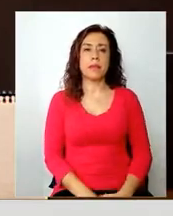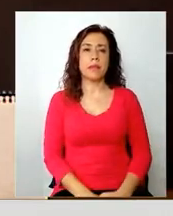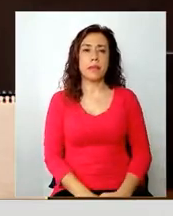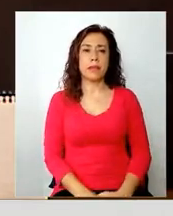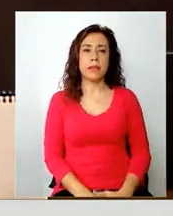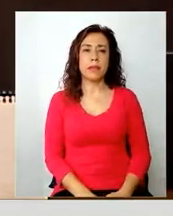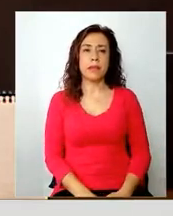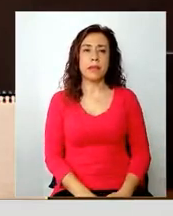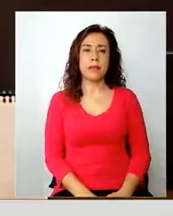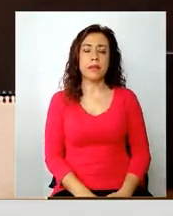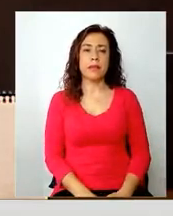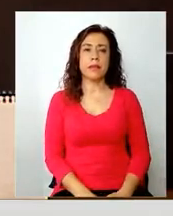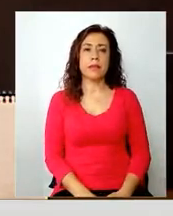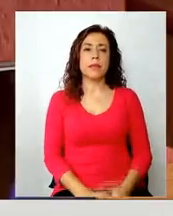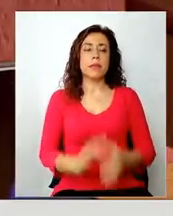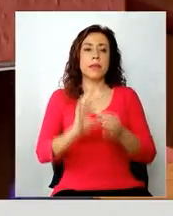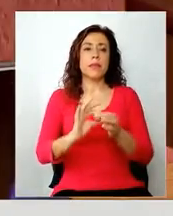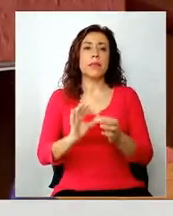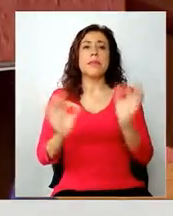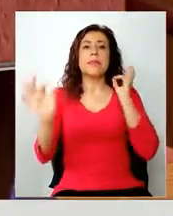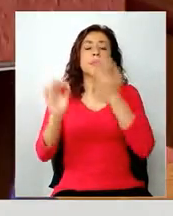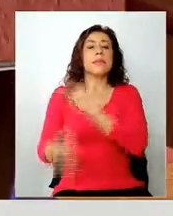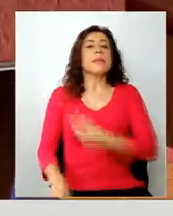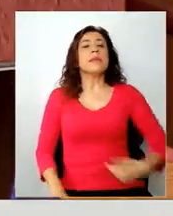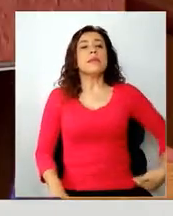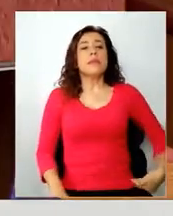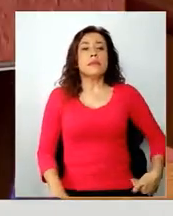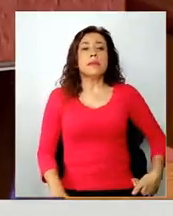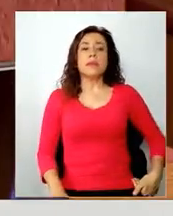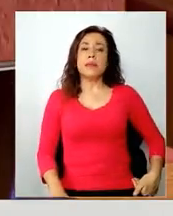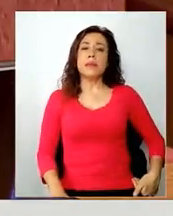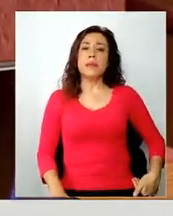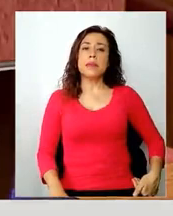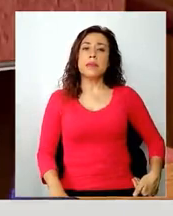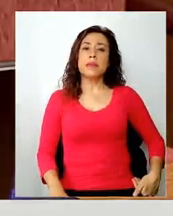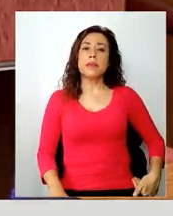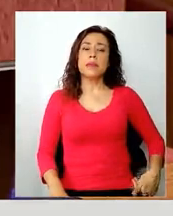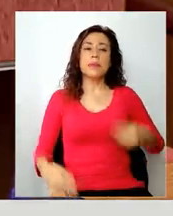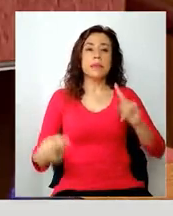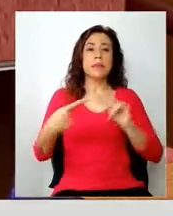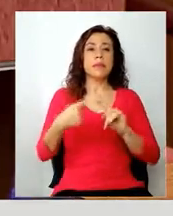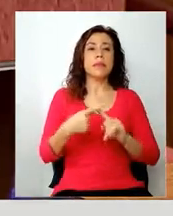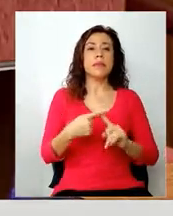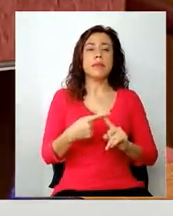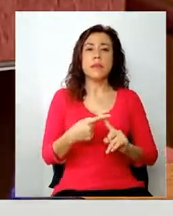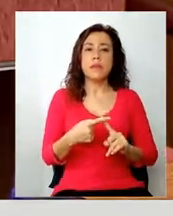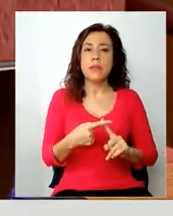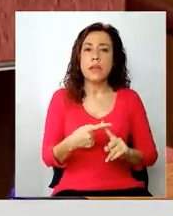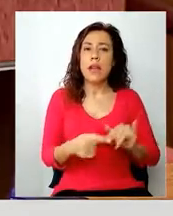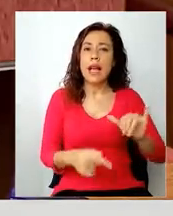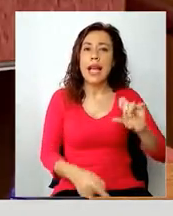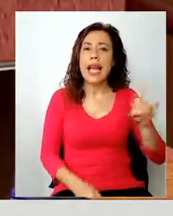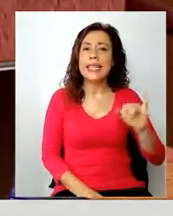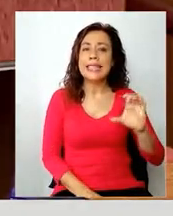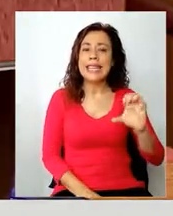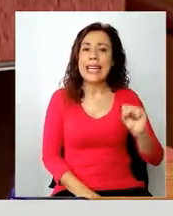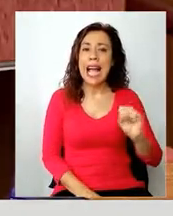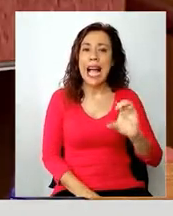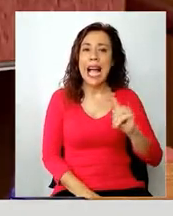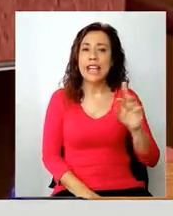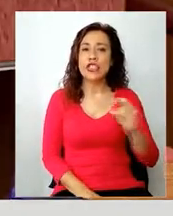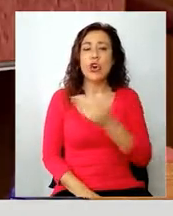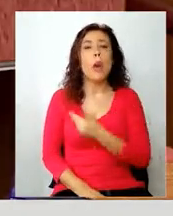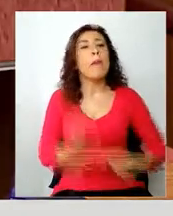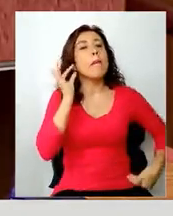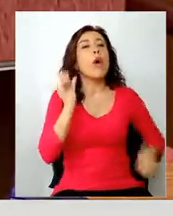Muchas gracias señorita presidenta se ha contactado con el suscrito Jessica Castro presidenta de la junta de